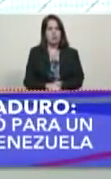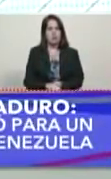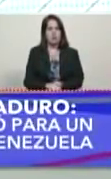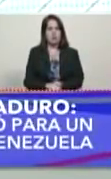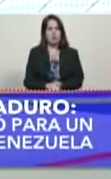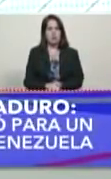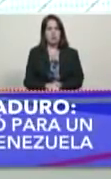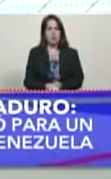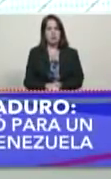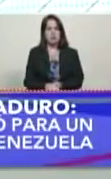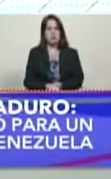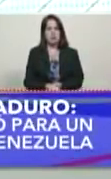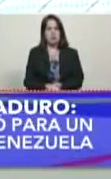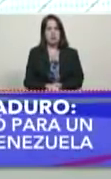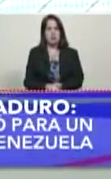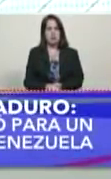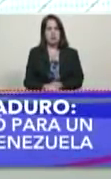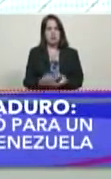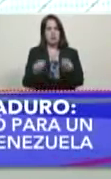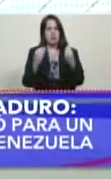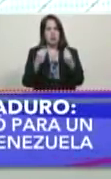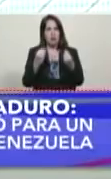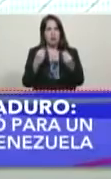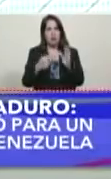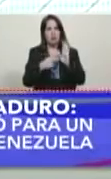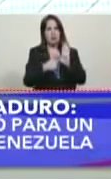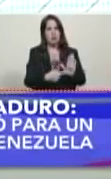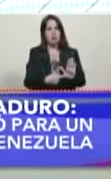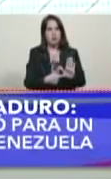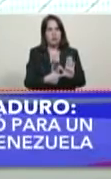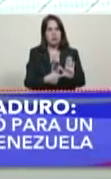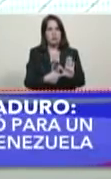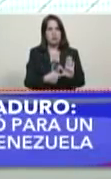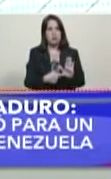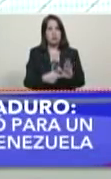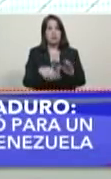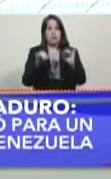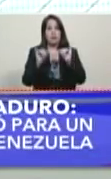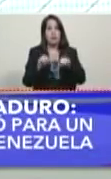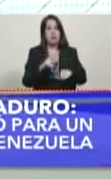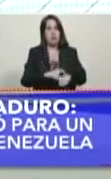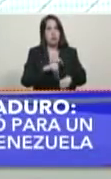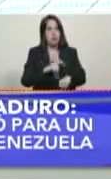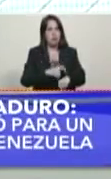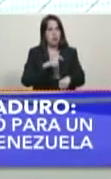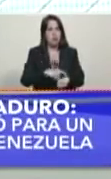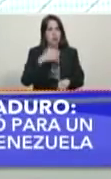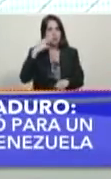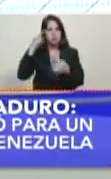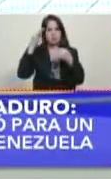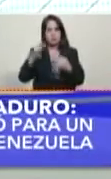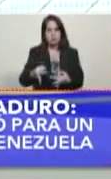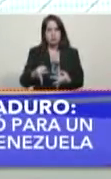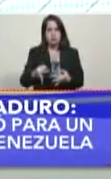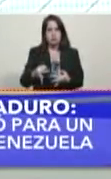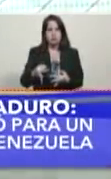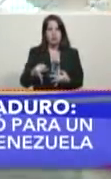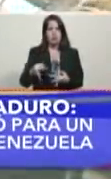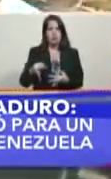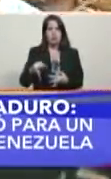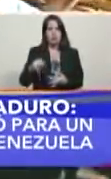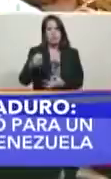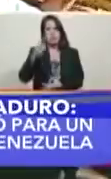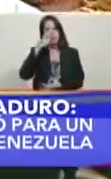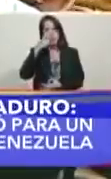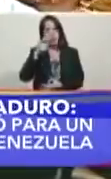y así lo está denunciando en nuestro canciller en este mismo momento en el consejo de seguridad de naciones unidas es una